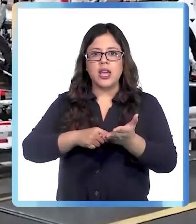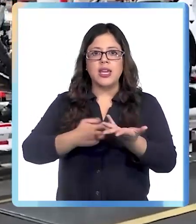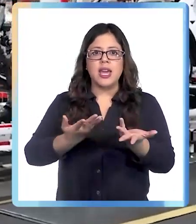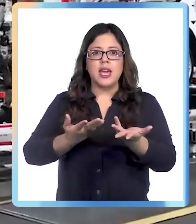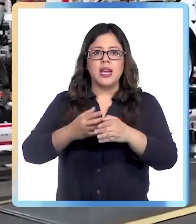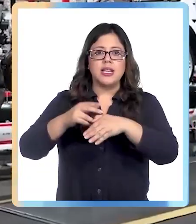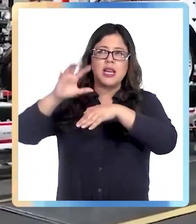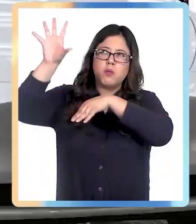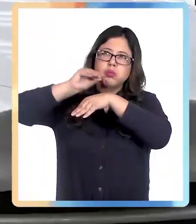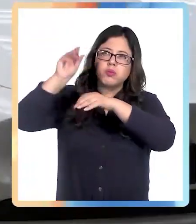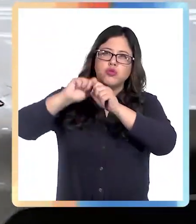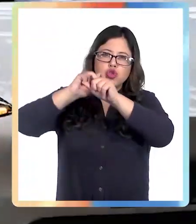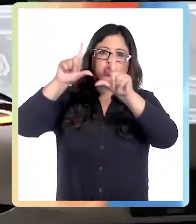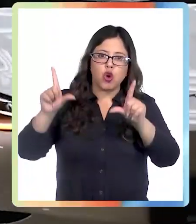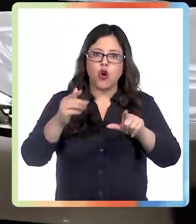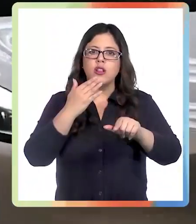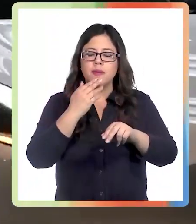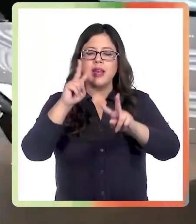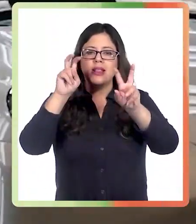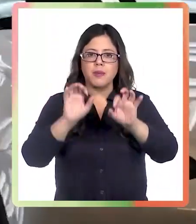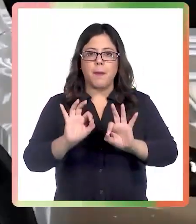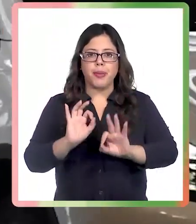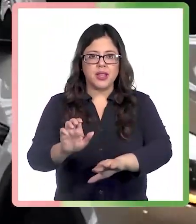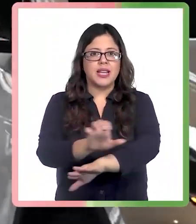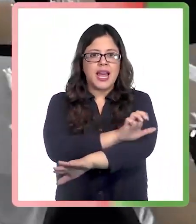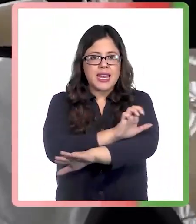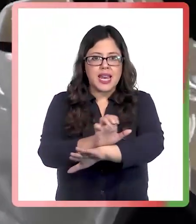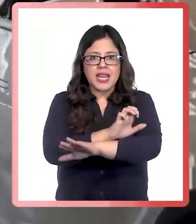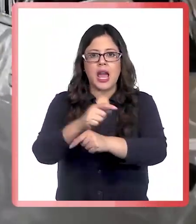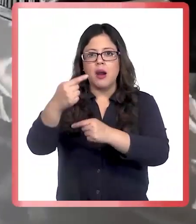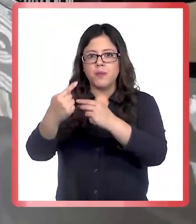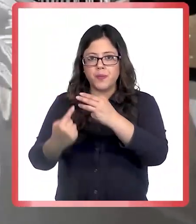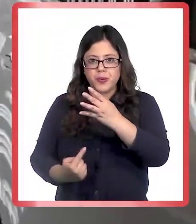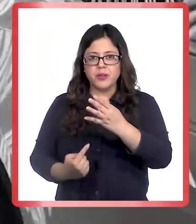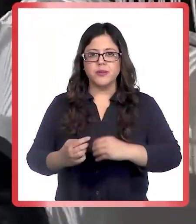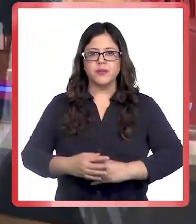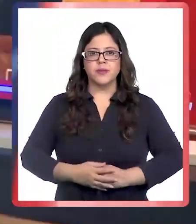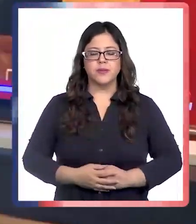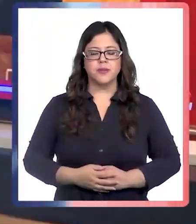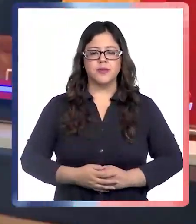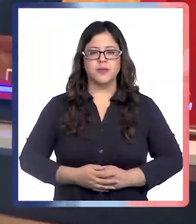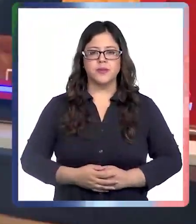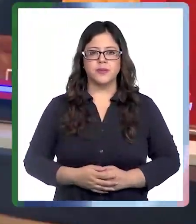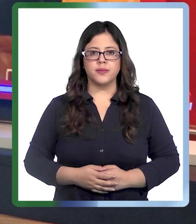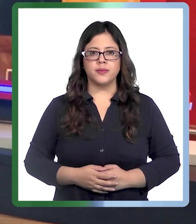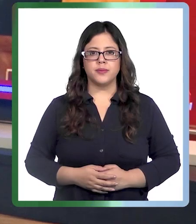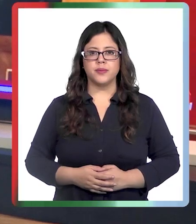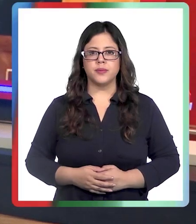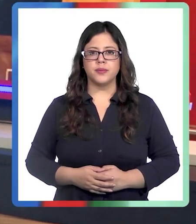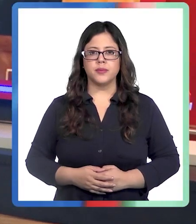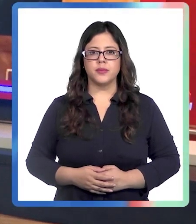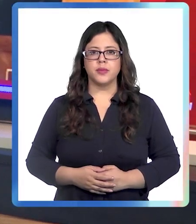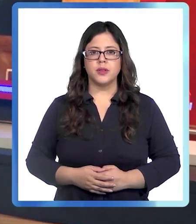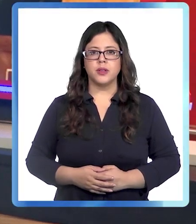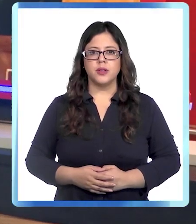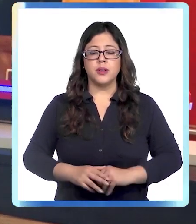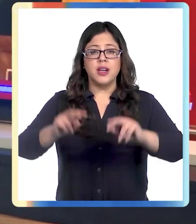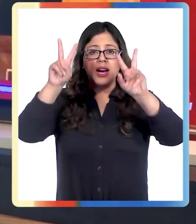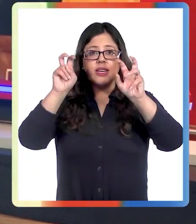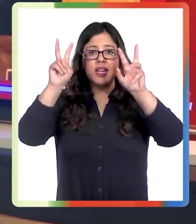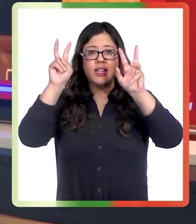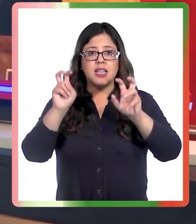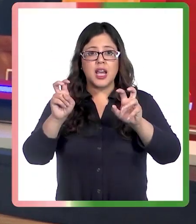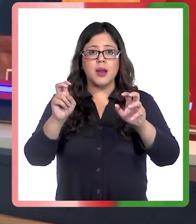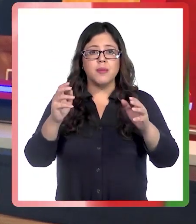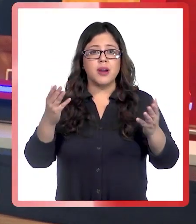la eficiencia energética y en la producción de energía en los reactores. La jefa de Fomento e Industria se convirtió en la